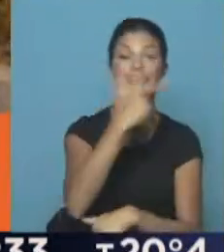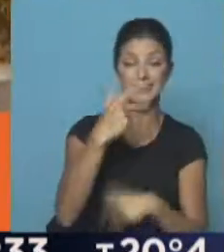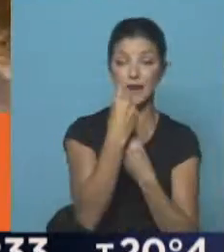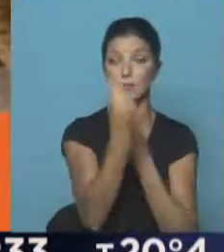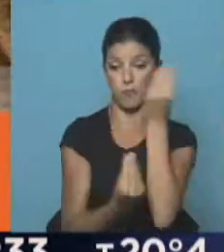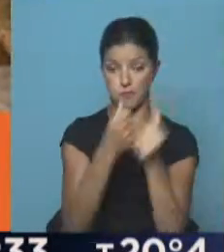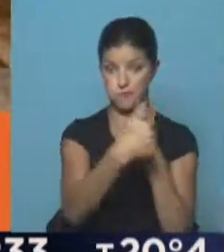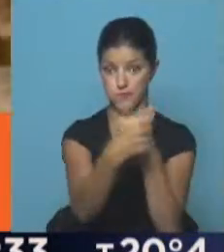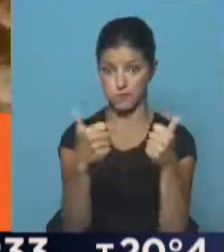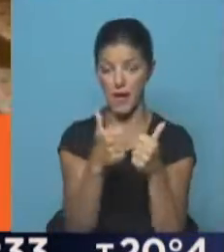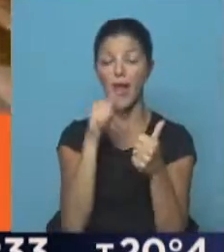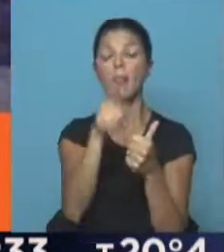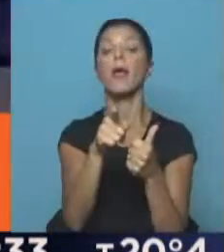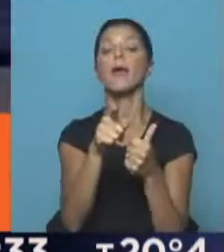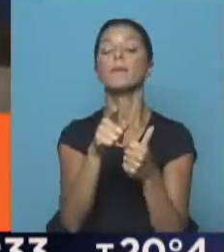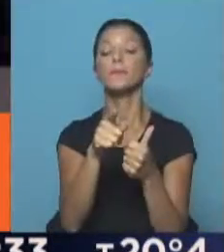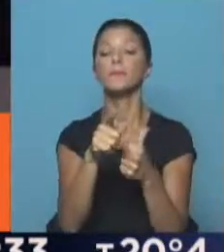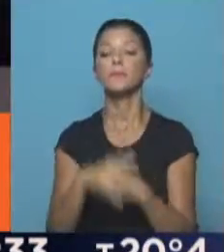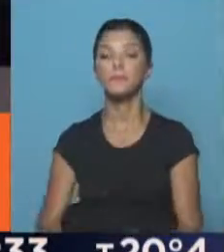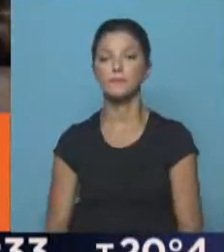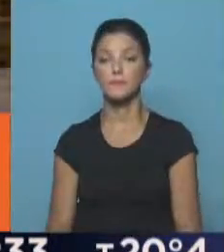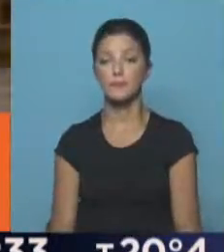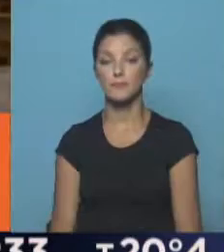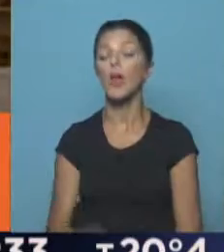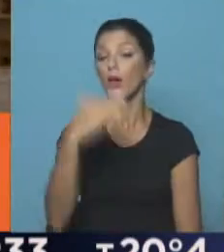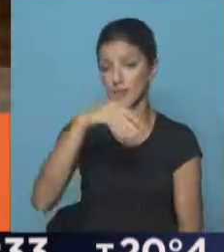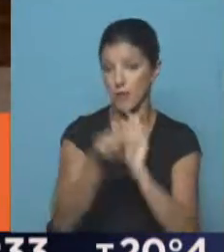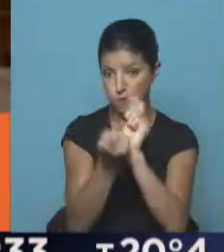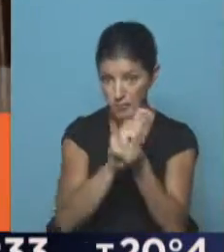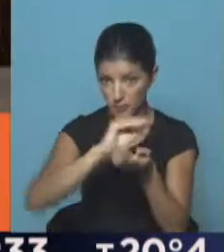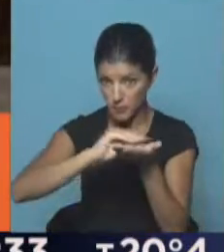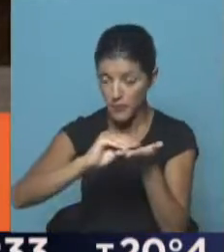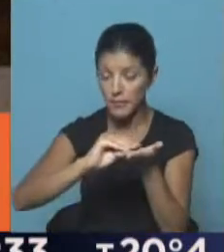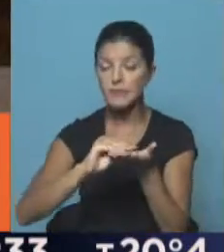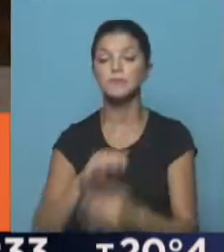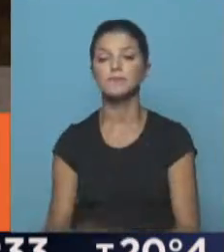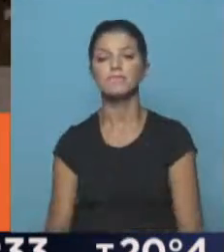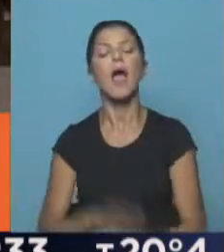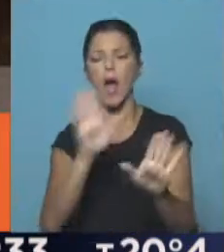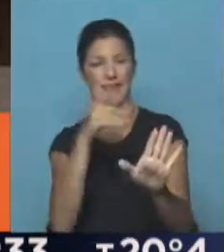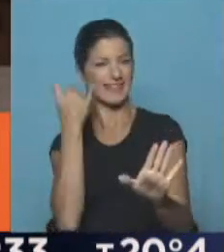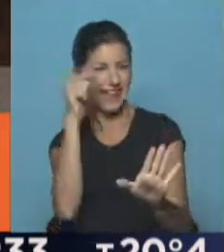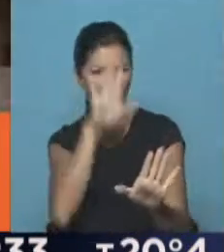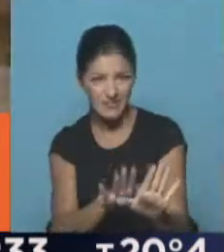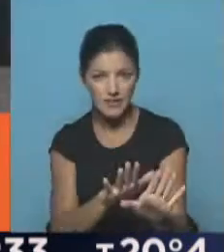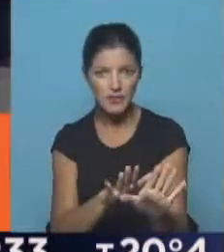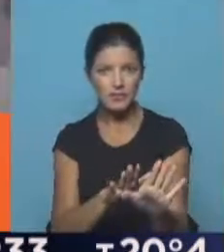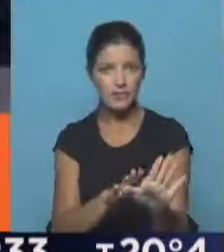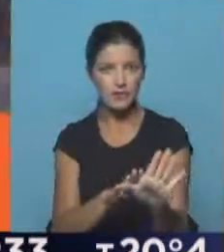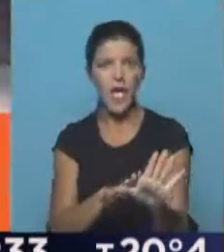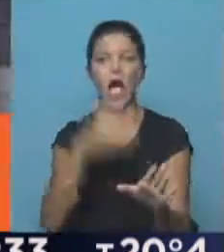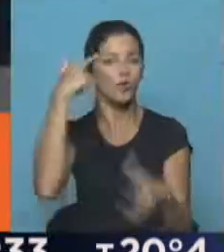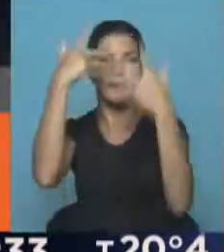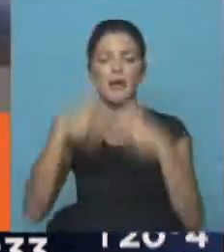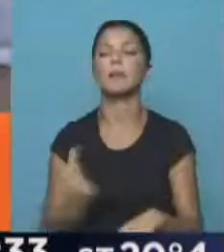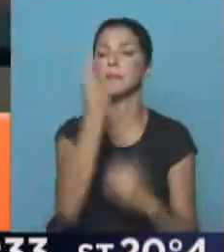escaños de lo que era la Cámara que estaba en juego. No es tan sencillo, no es que ya habiendo ganado las elecciones se garantiza ser